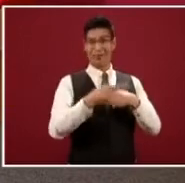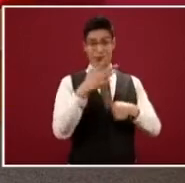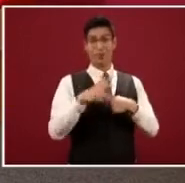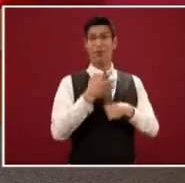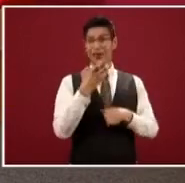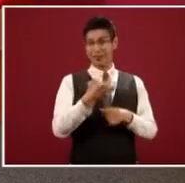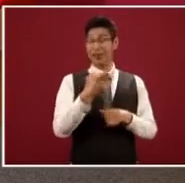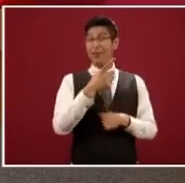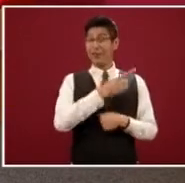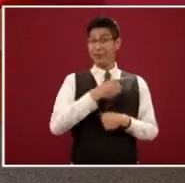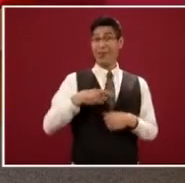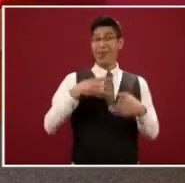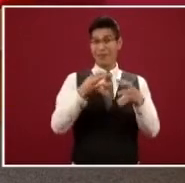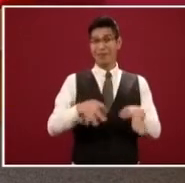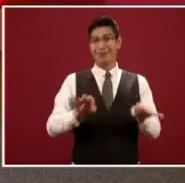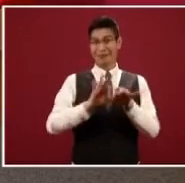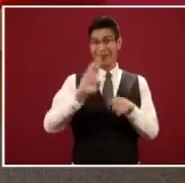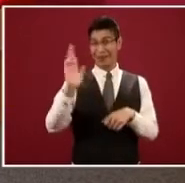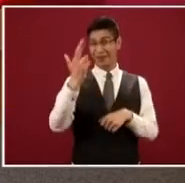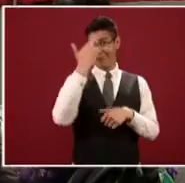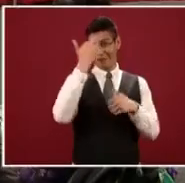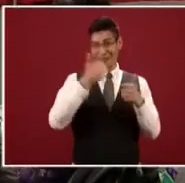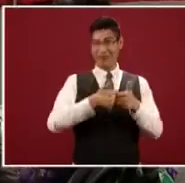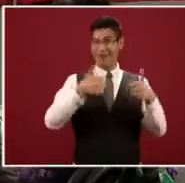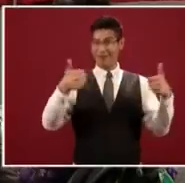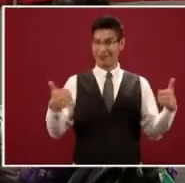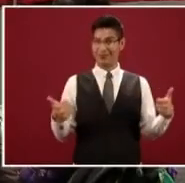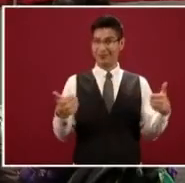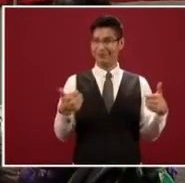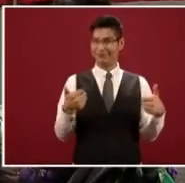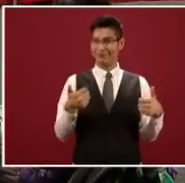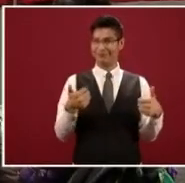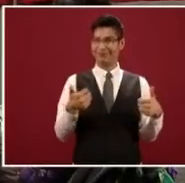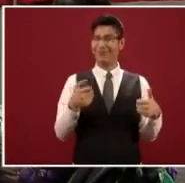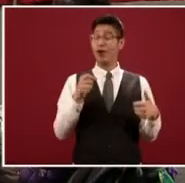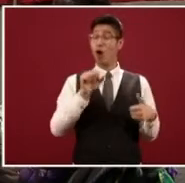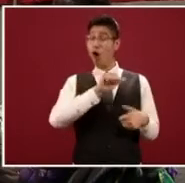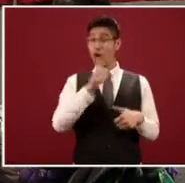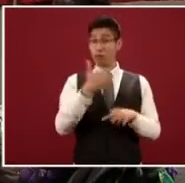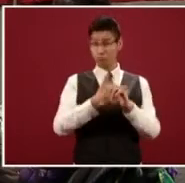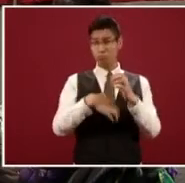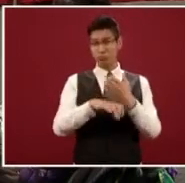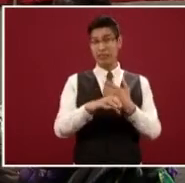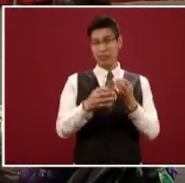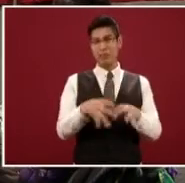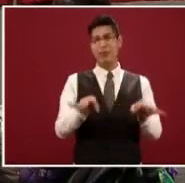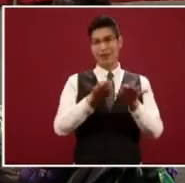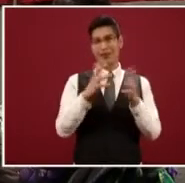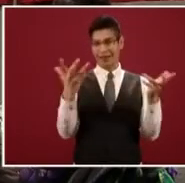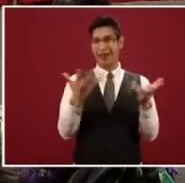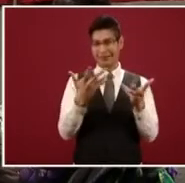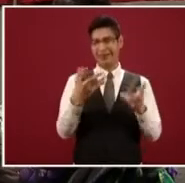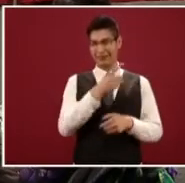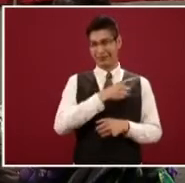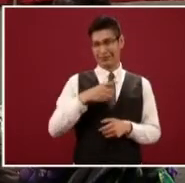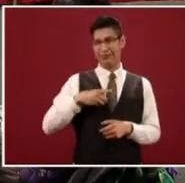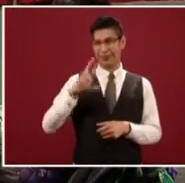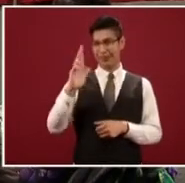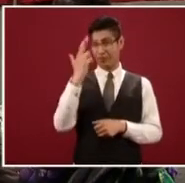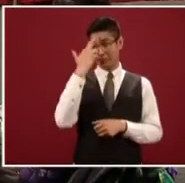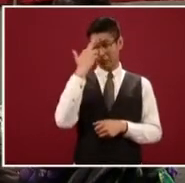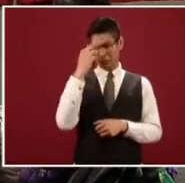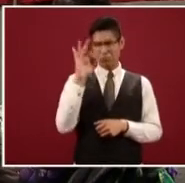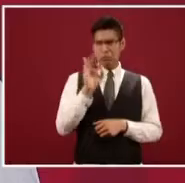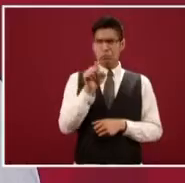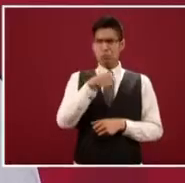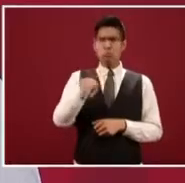la sana distancia a su vez integra otras acciones que son importantes y que si vamos sumando a todas ellas como hábitos que